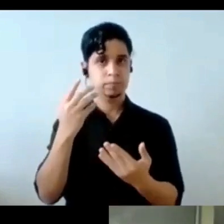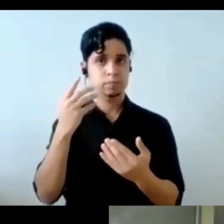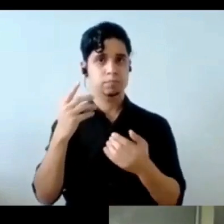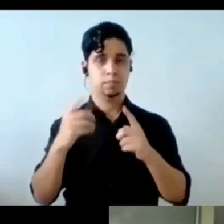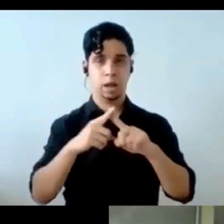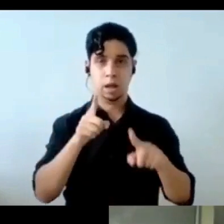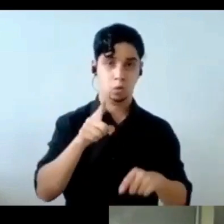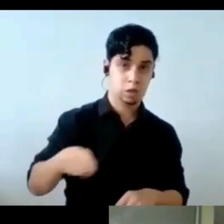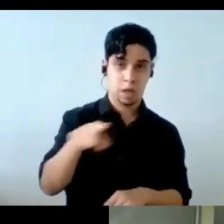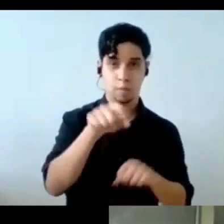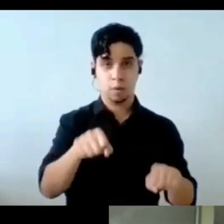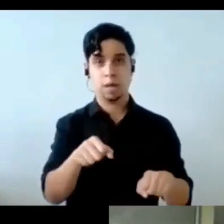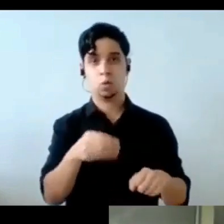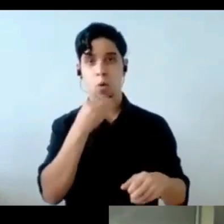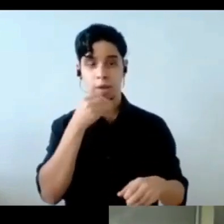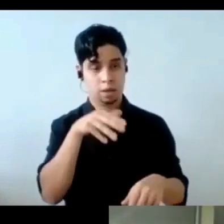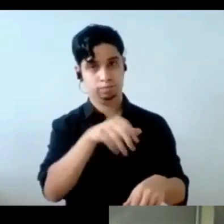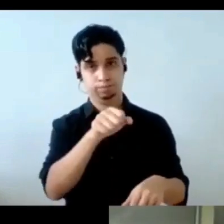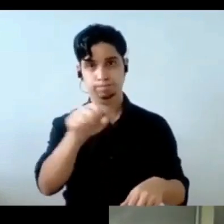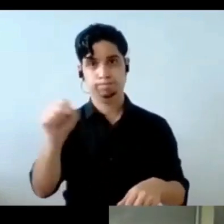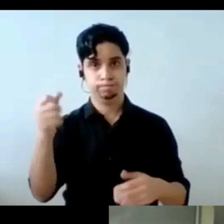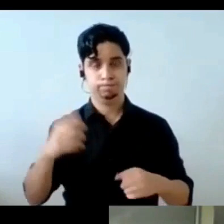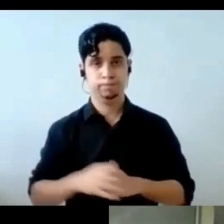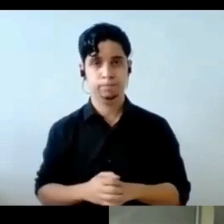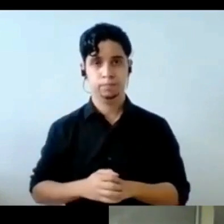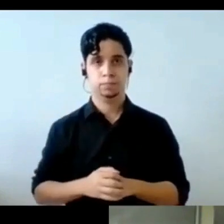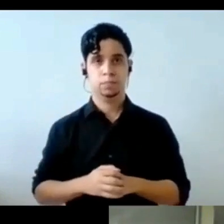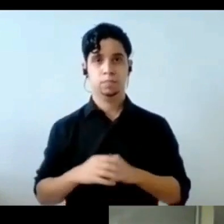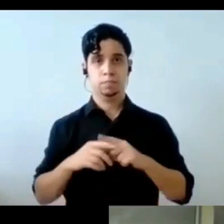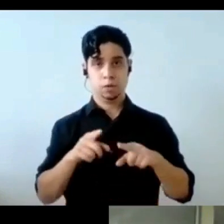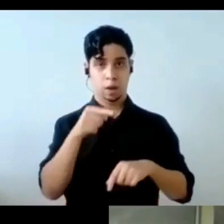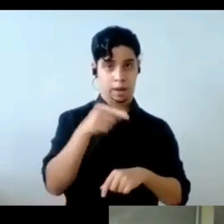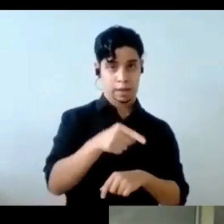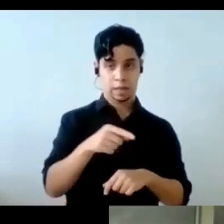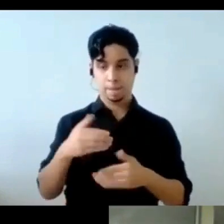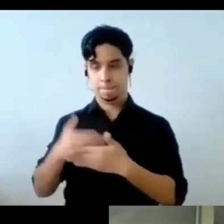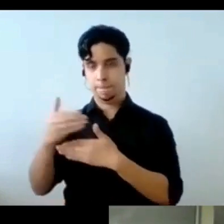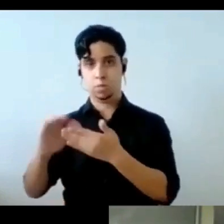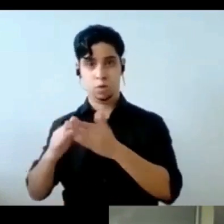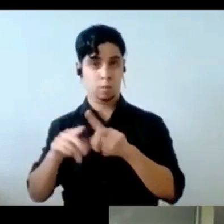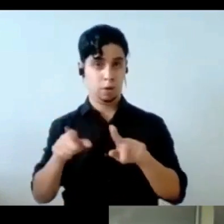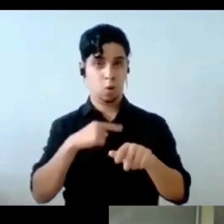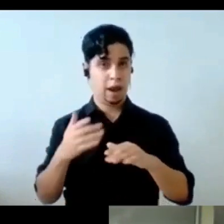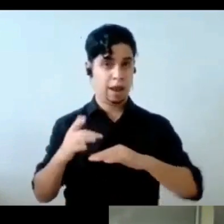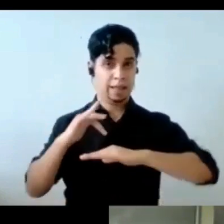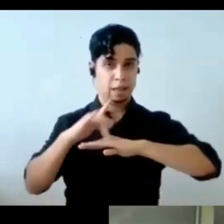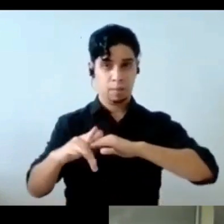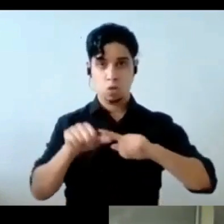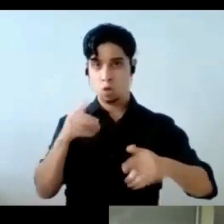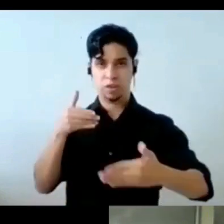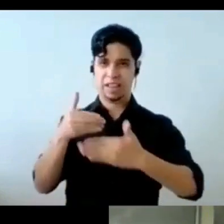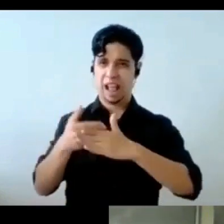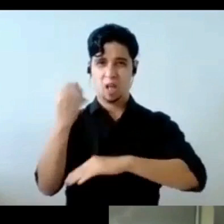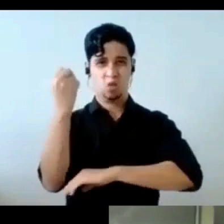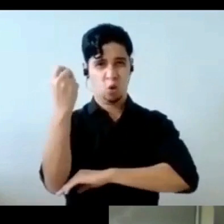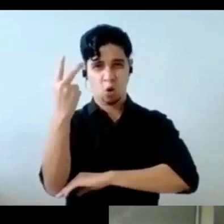recoger. Pero eso sí, en esta y en la próxima pueblo que voy a mencionar, vaya temprano, no vaya a las 12, 12 y cuarto,